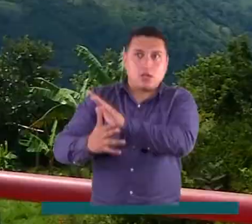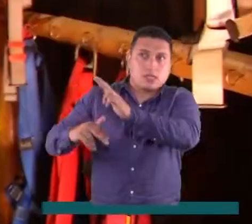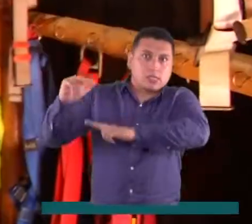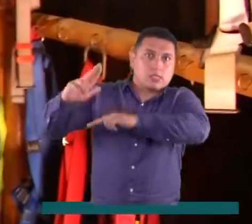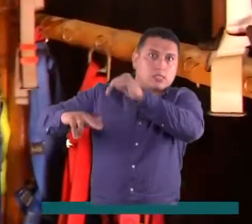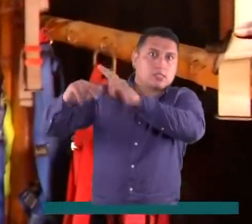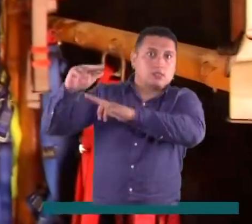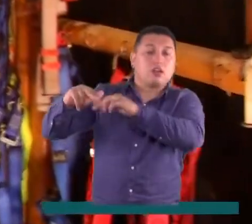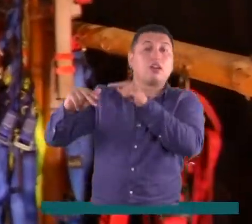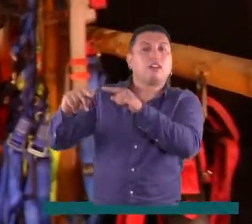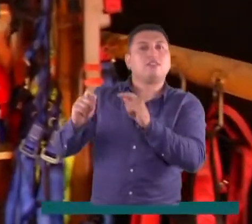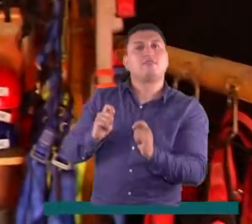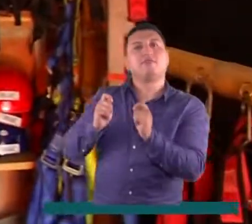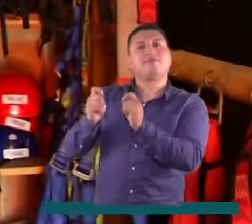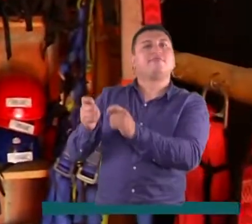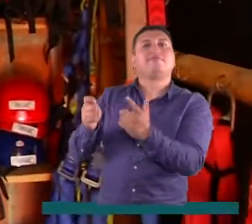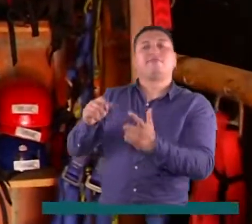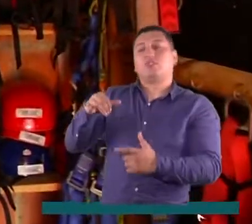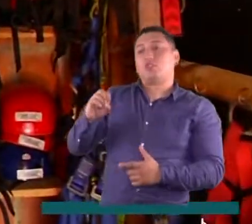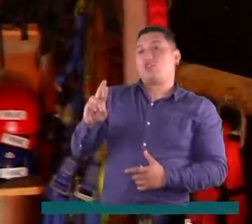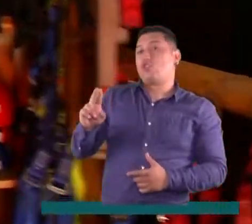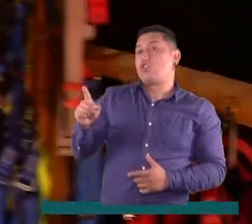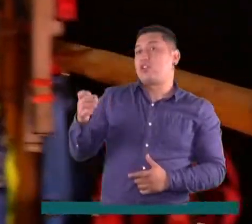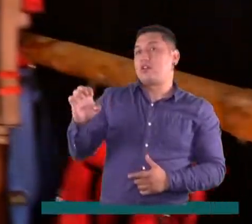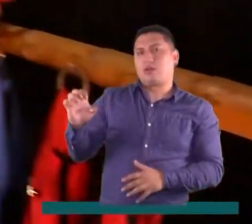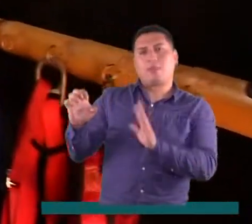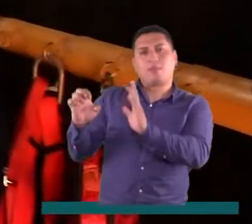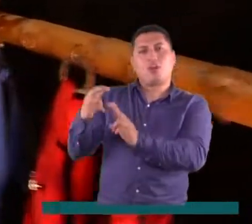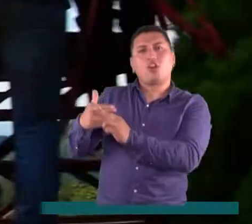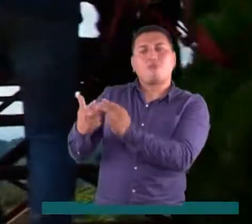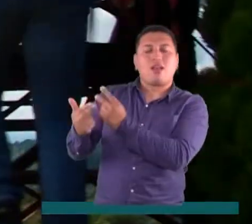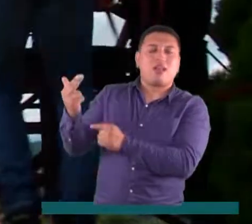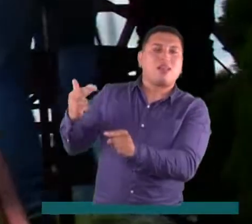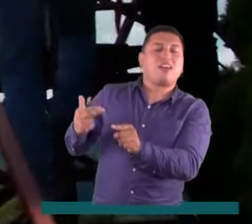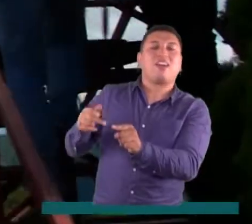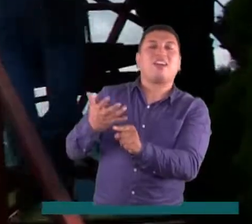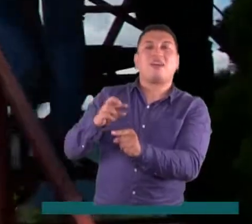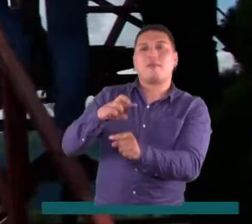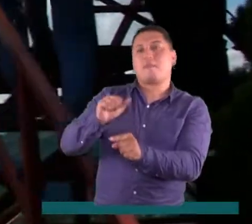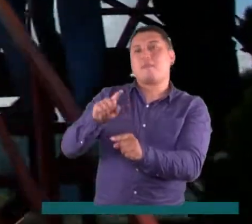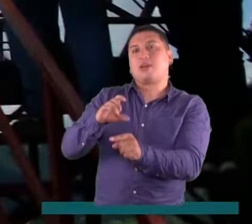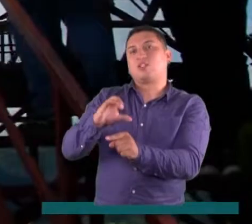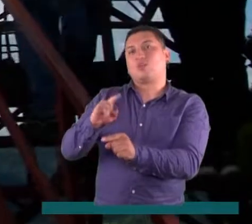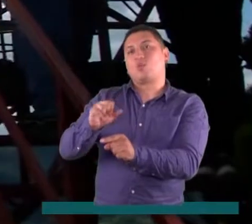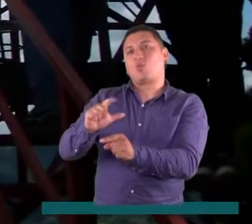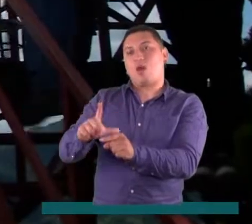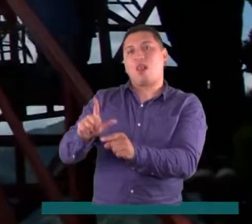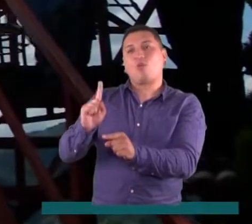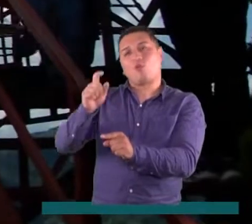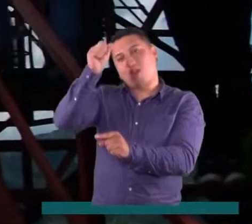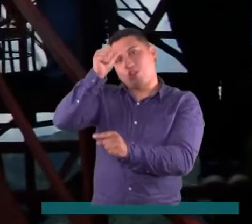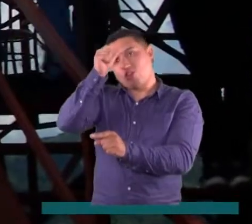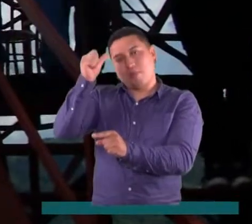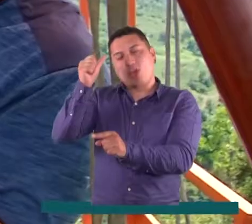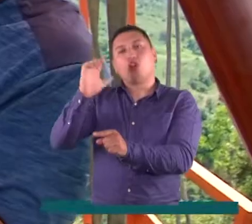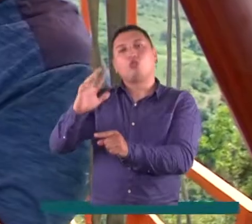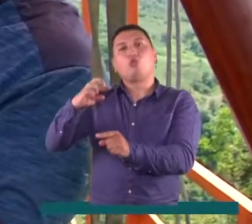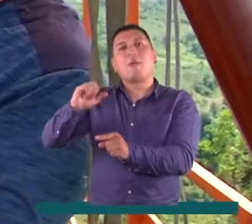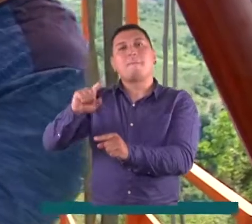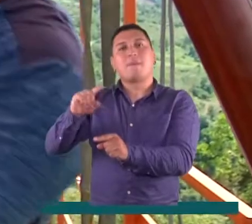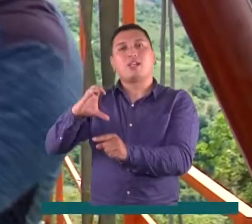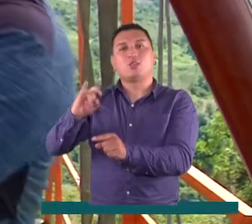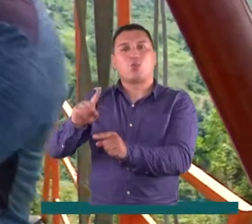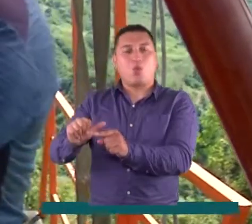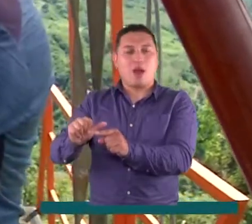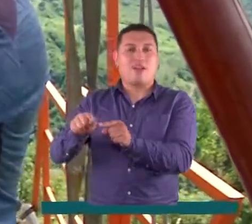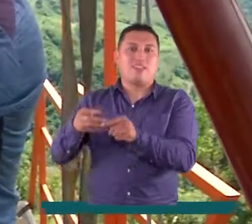ve. Pascual, como de cariño le dicen a Jorge por haber nacido un domingo de Pascua, construyó una cabaña para lo cual contó con